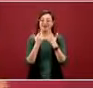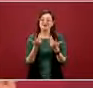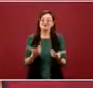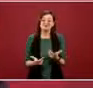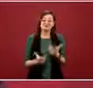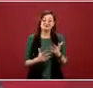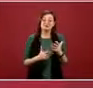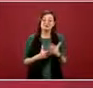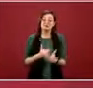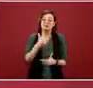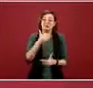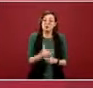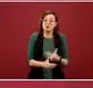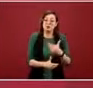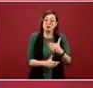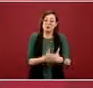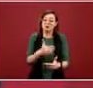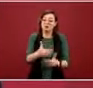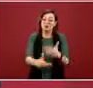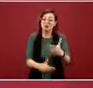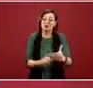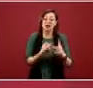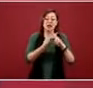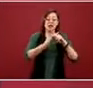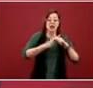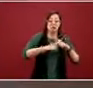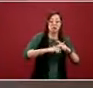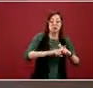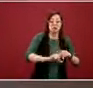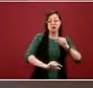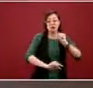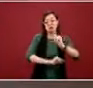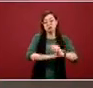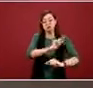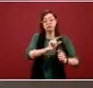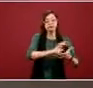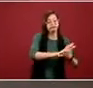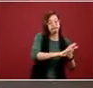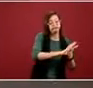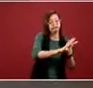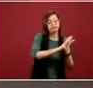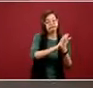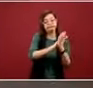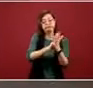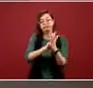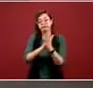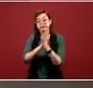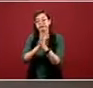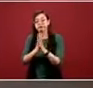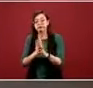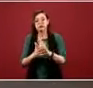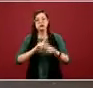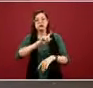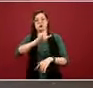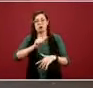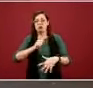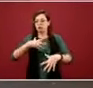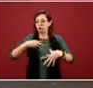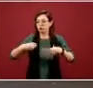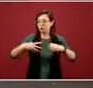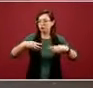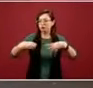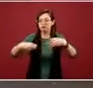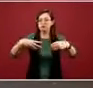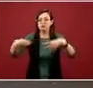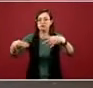proceso continuo que inicia, tiene una evolución, llega una fase donde hay un importante acúmulo de casos, hay